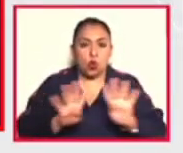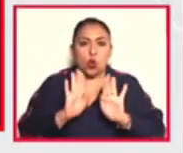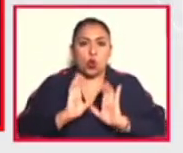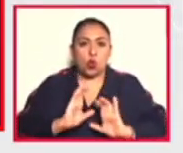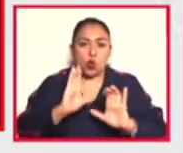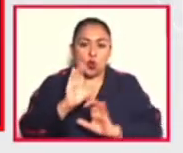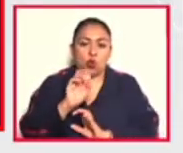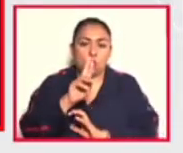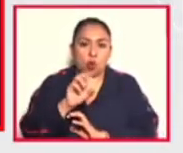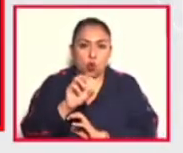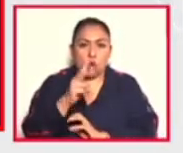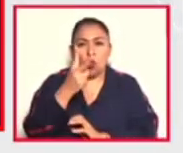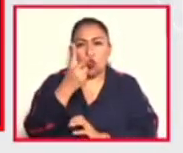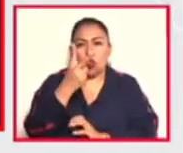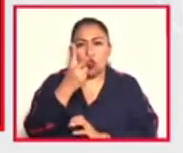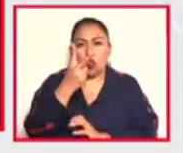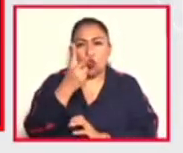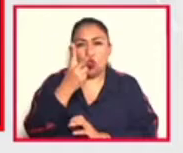maya Chug.